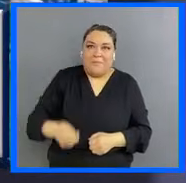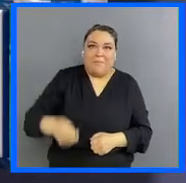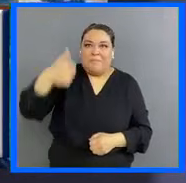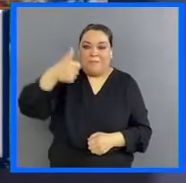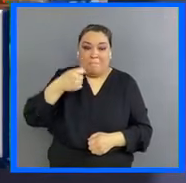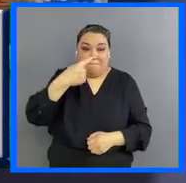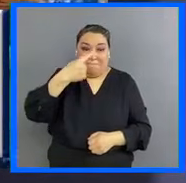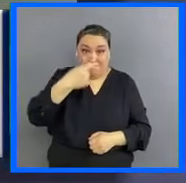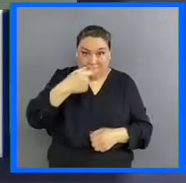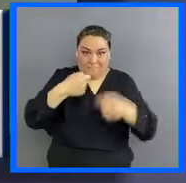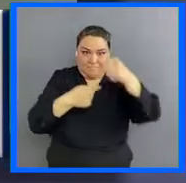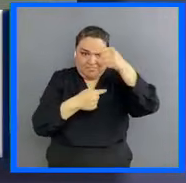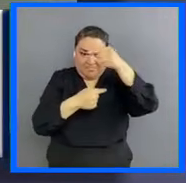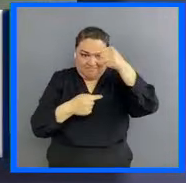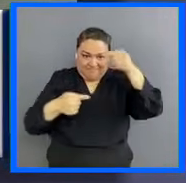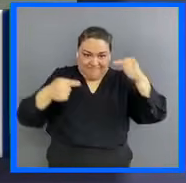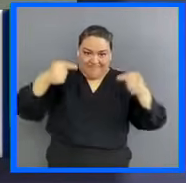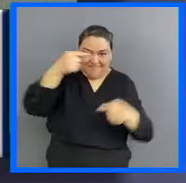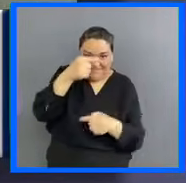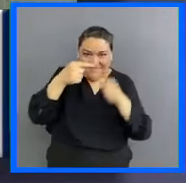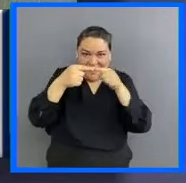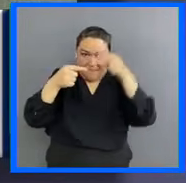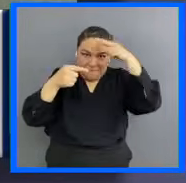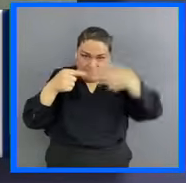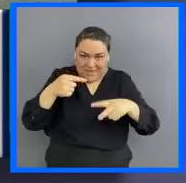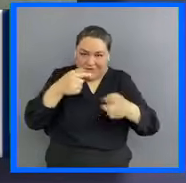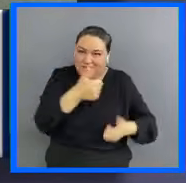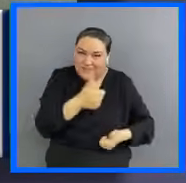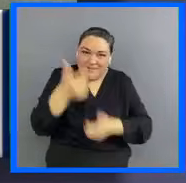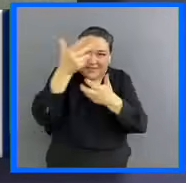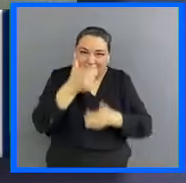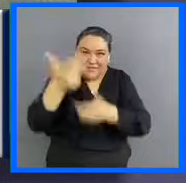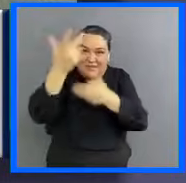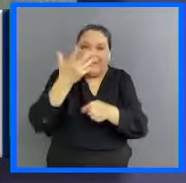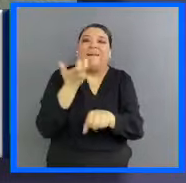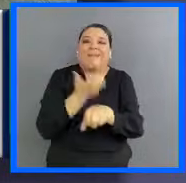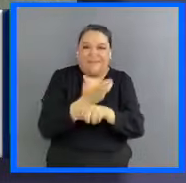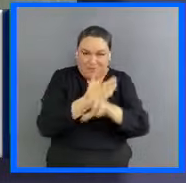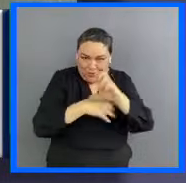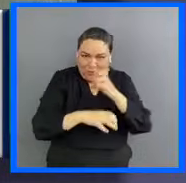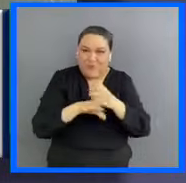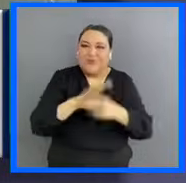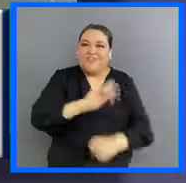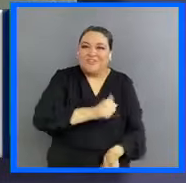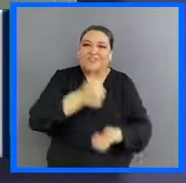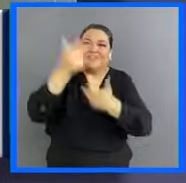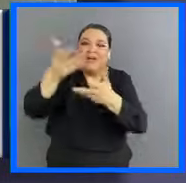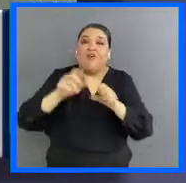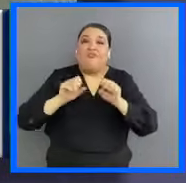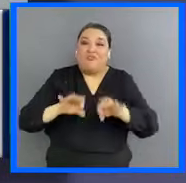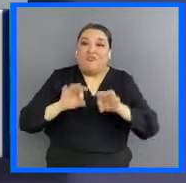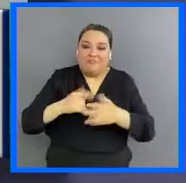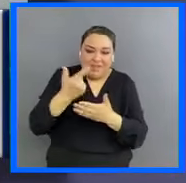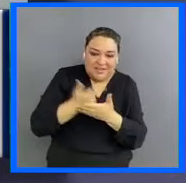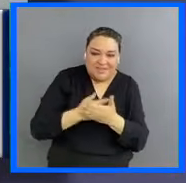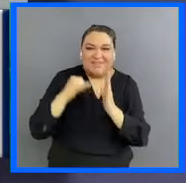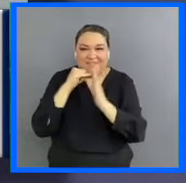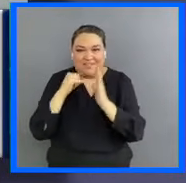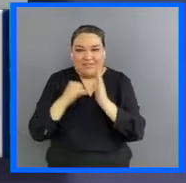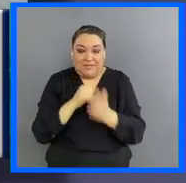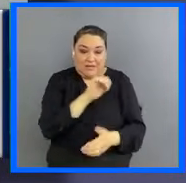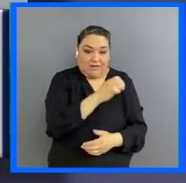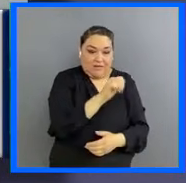destino de exportaciones de productos estadounidenses, revelaron cifras de la Oficina del Censo. De enero a agosto